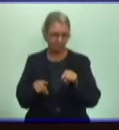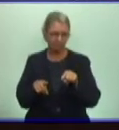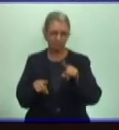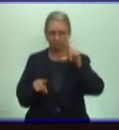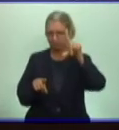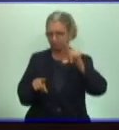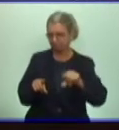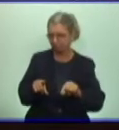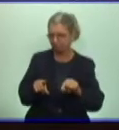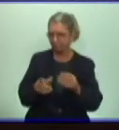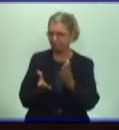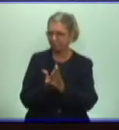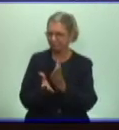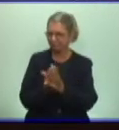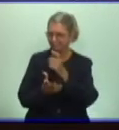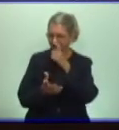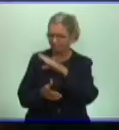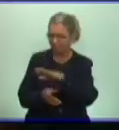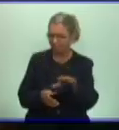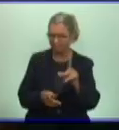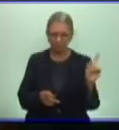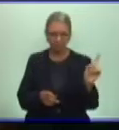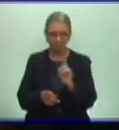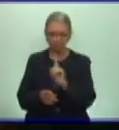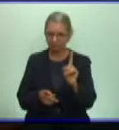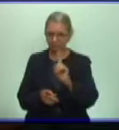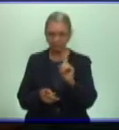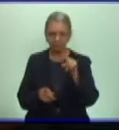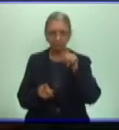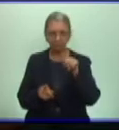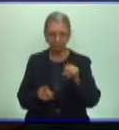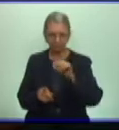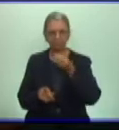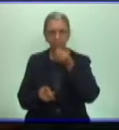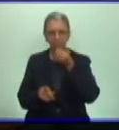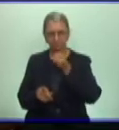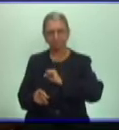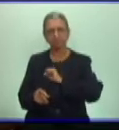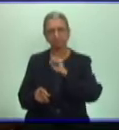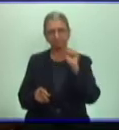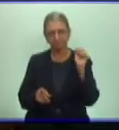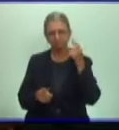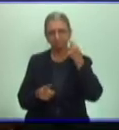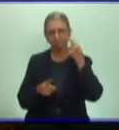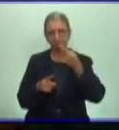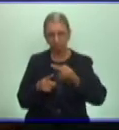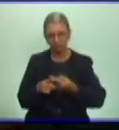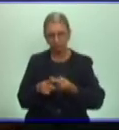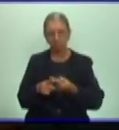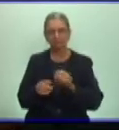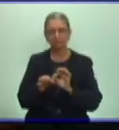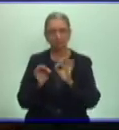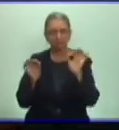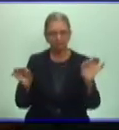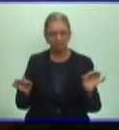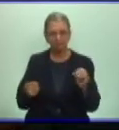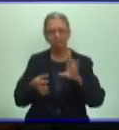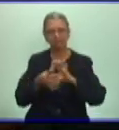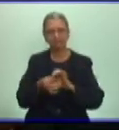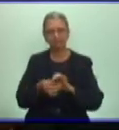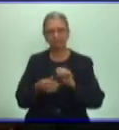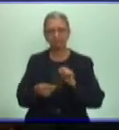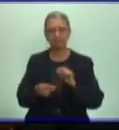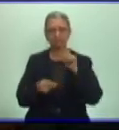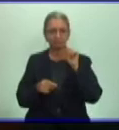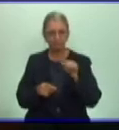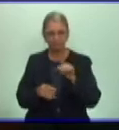para poder vencer los objetivos mínimos o esenciales del grado. están hechos los análisis y los